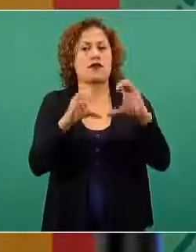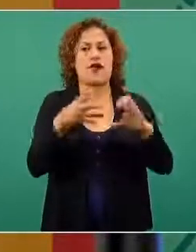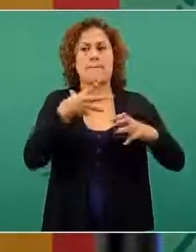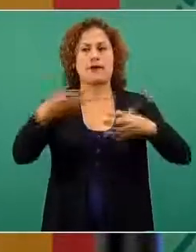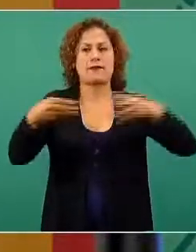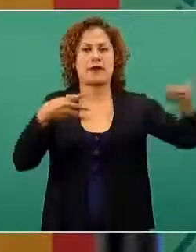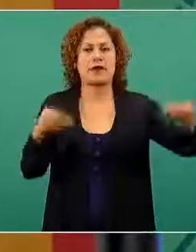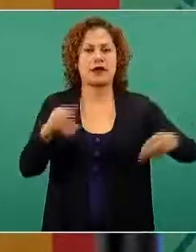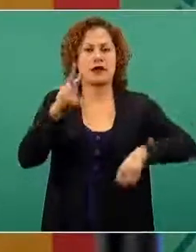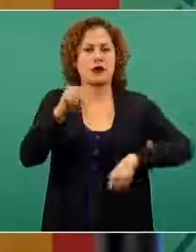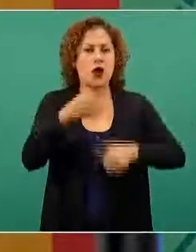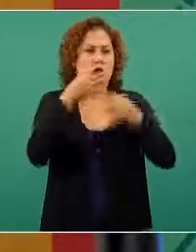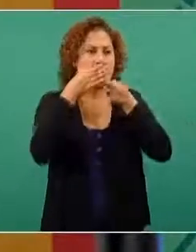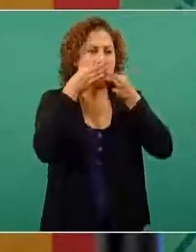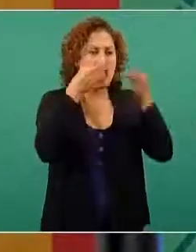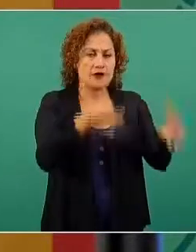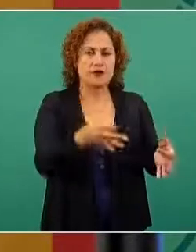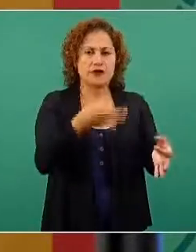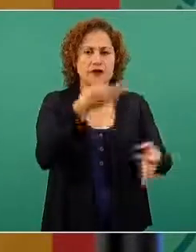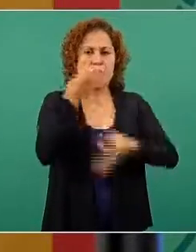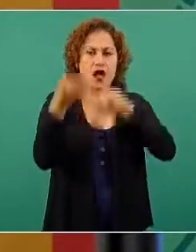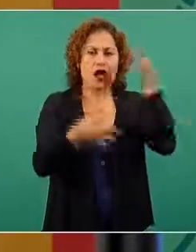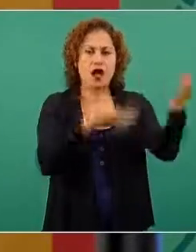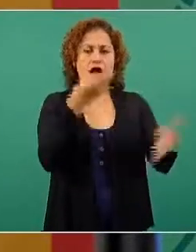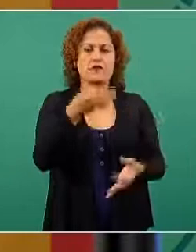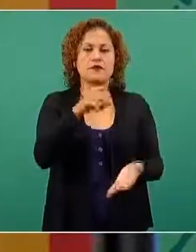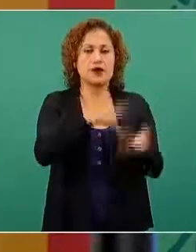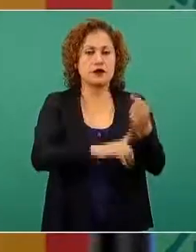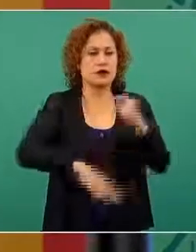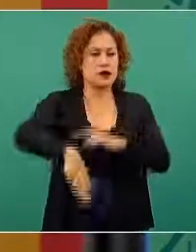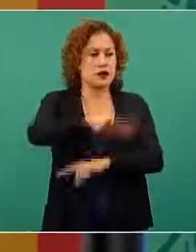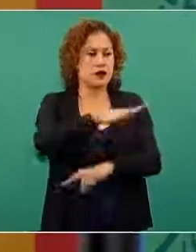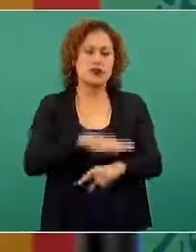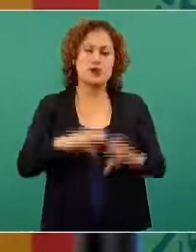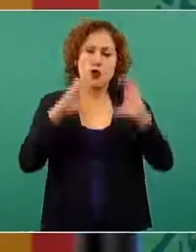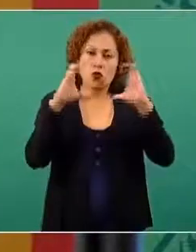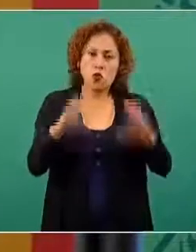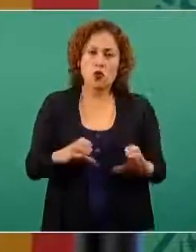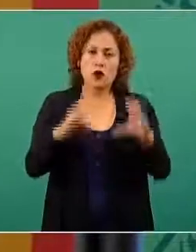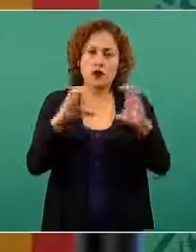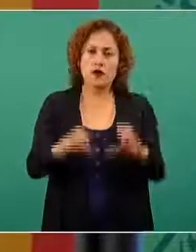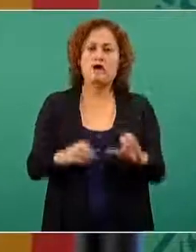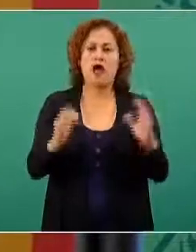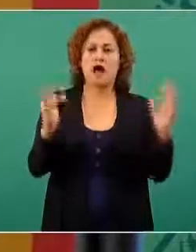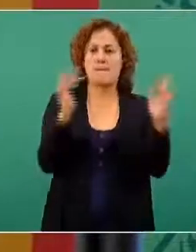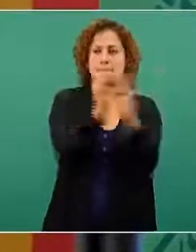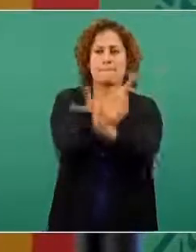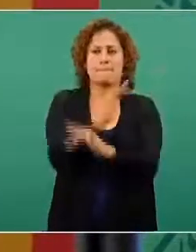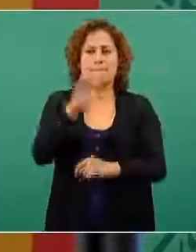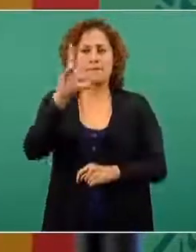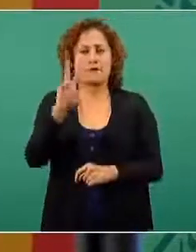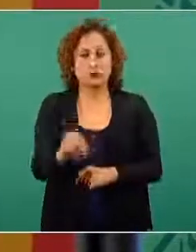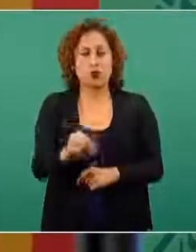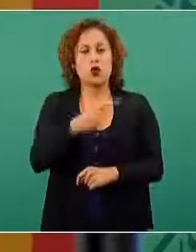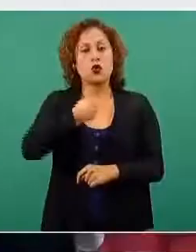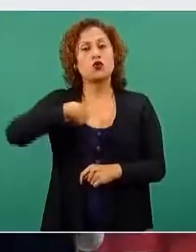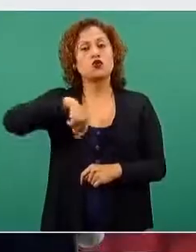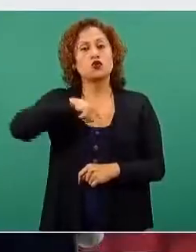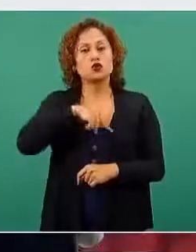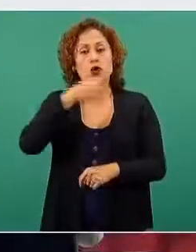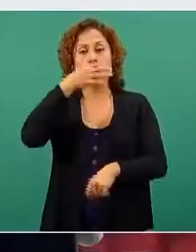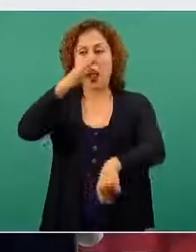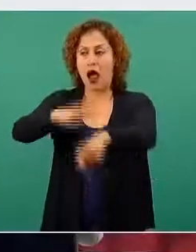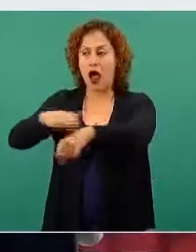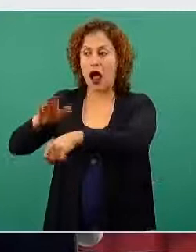movilidad, el contagio. Y así cerramos los centros de los municipios más